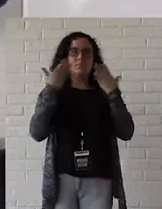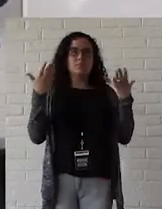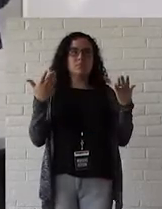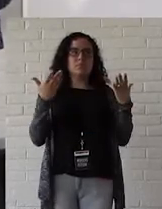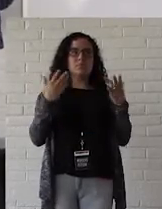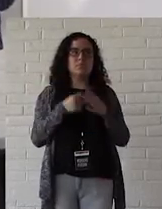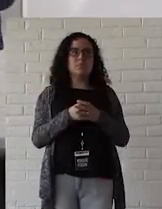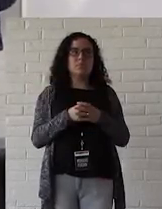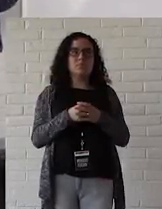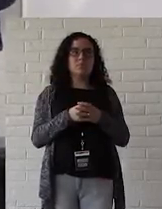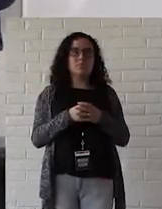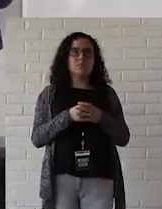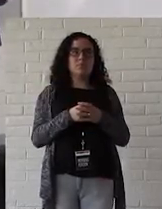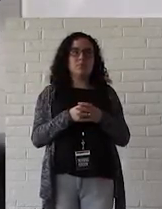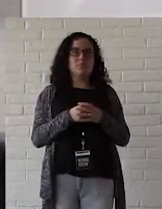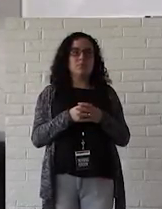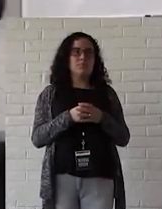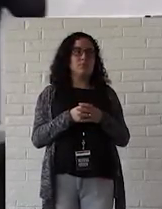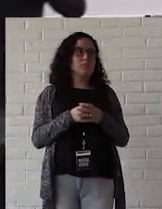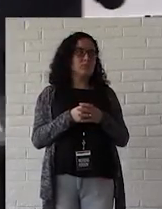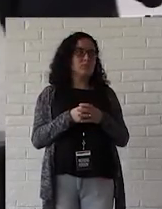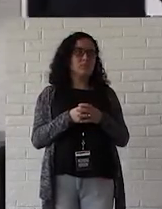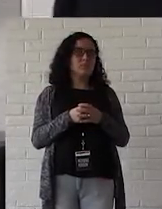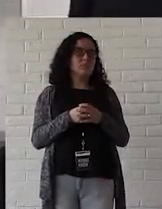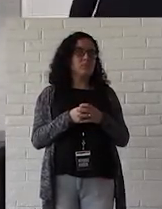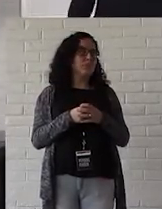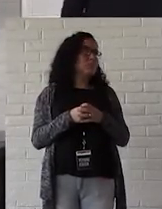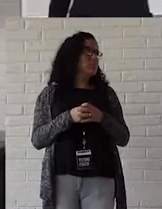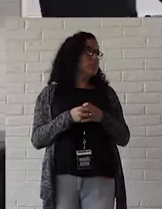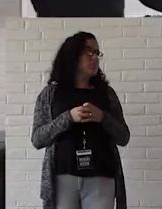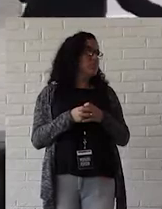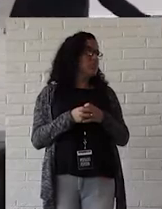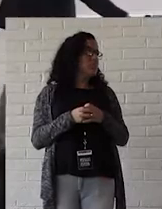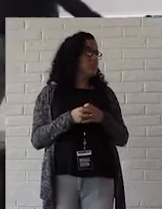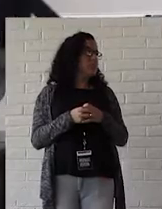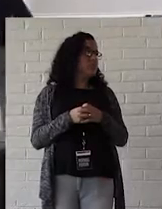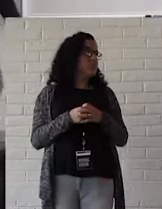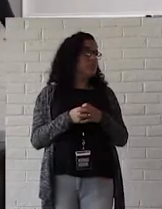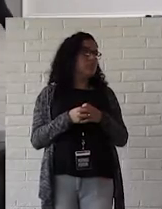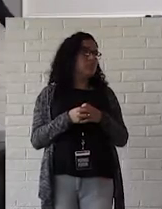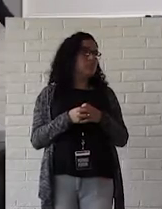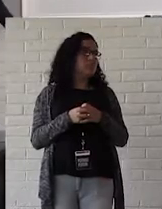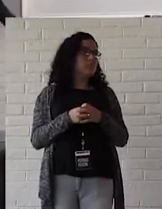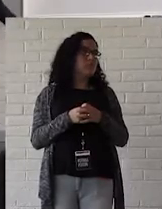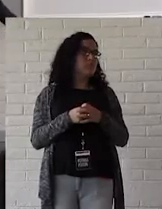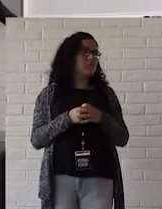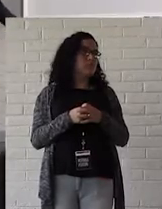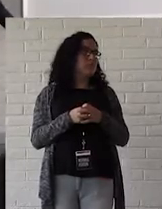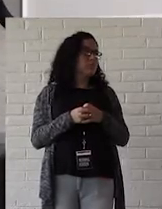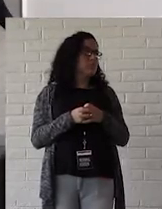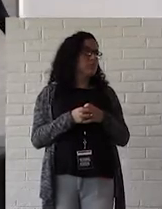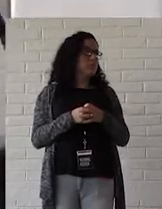el marcador por aquí? Está ahí, el marcador. Está acá. Okay. ¿Me puede ayudar alguien a mover esto rápido?